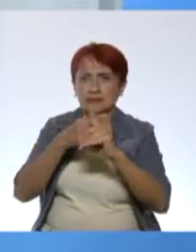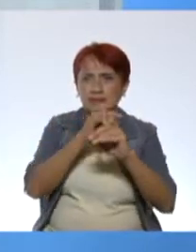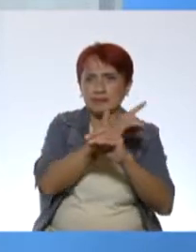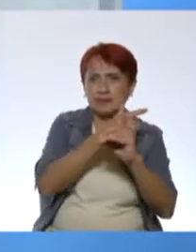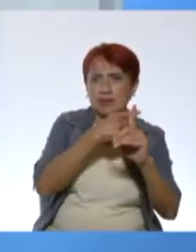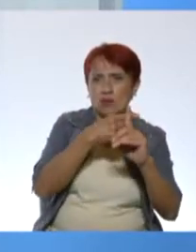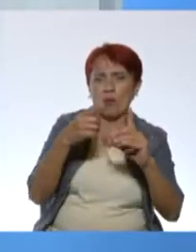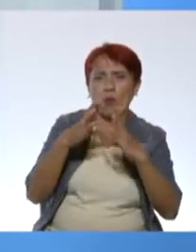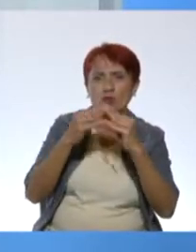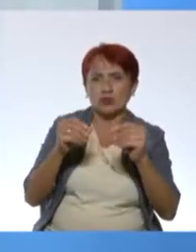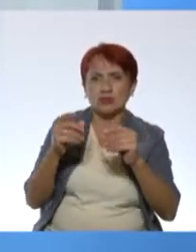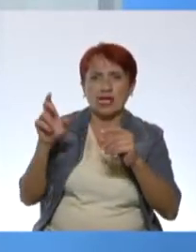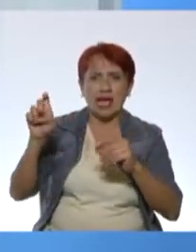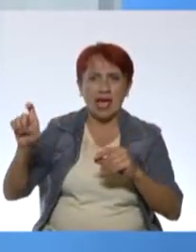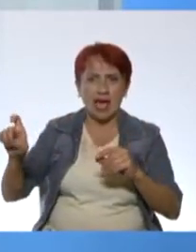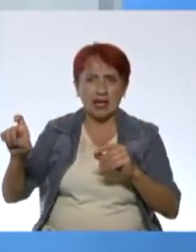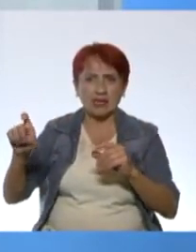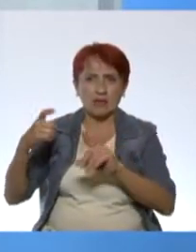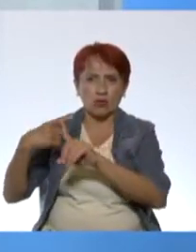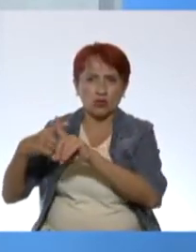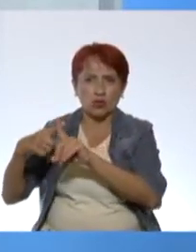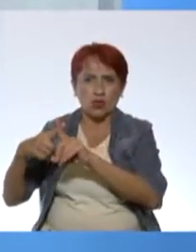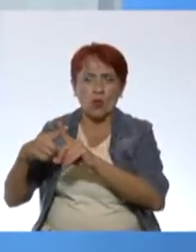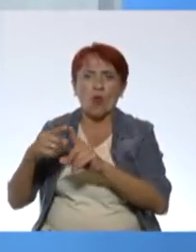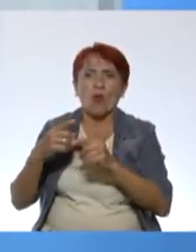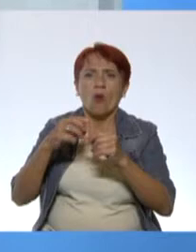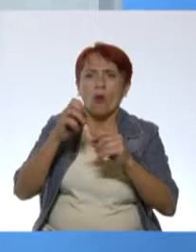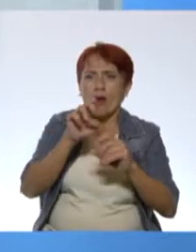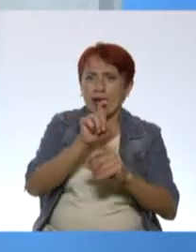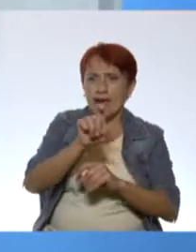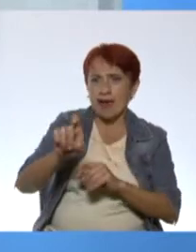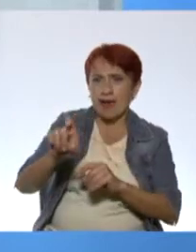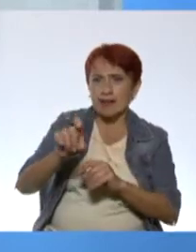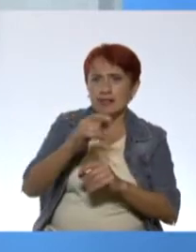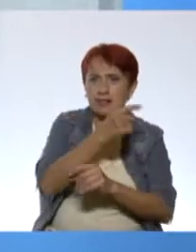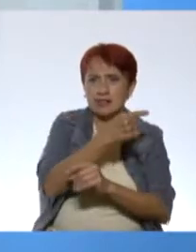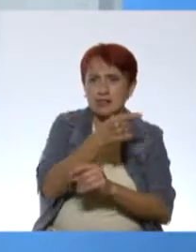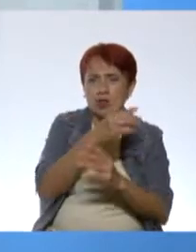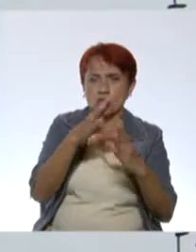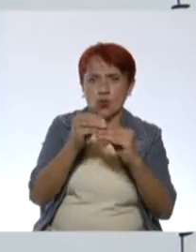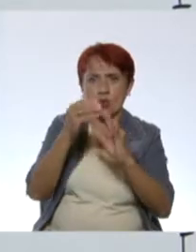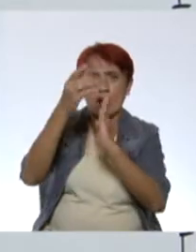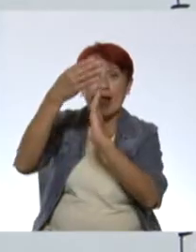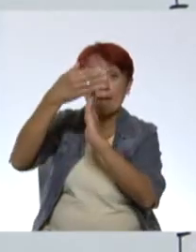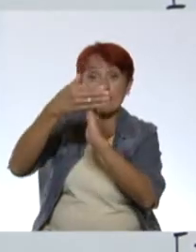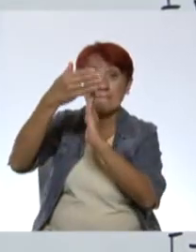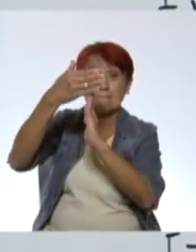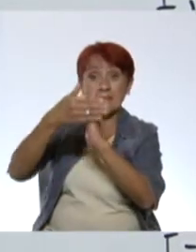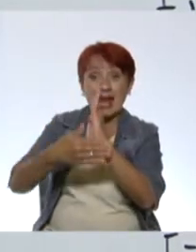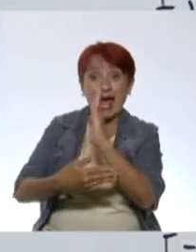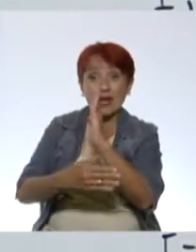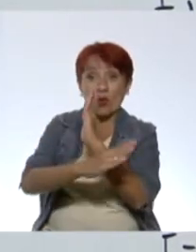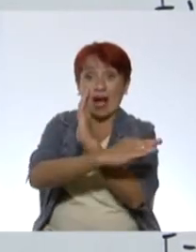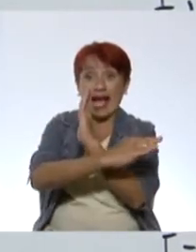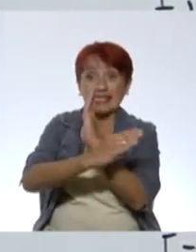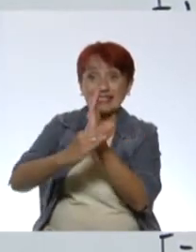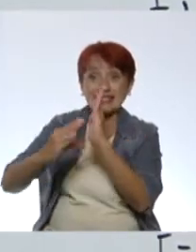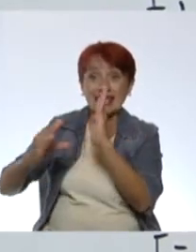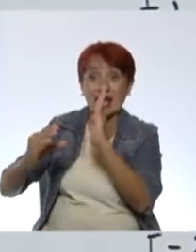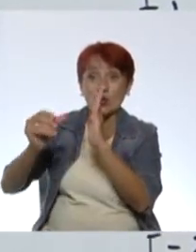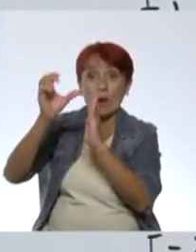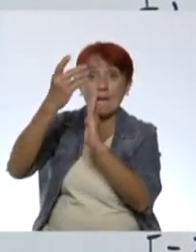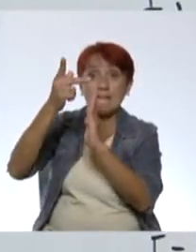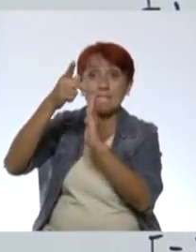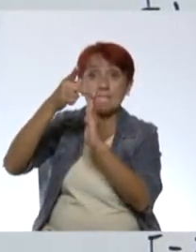por Descartes. En este caso vamos a encontrar que el plano cartesiano son